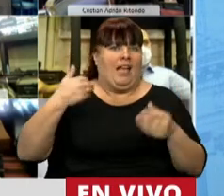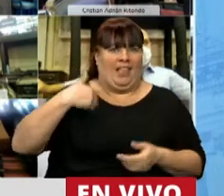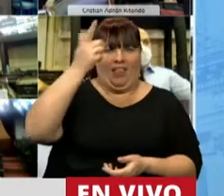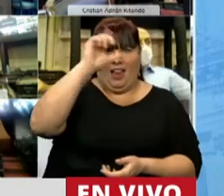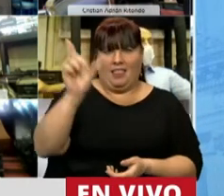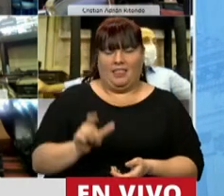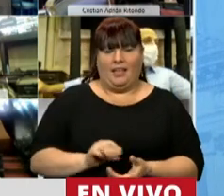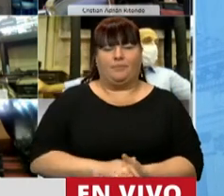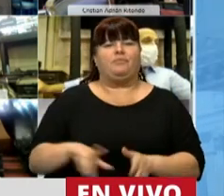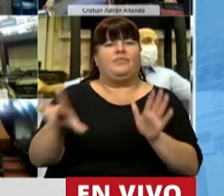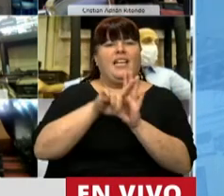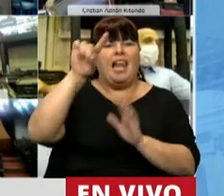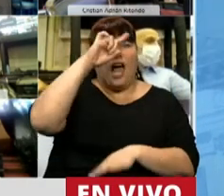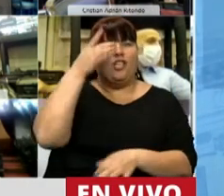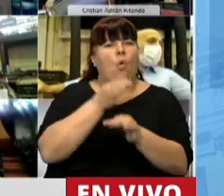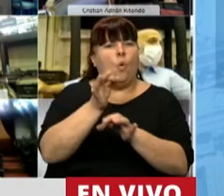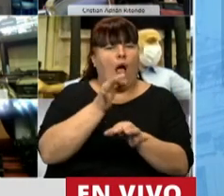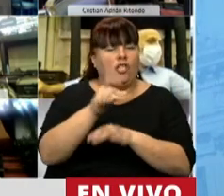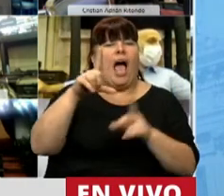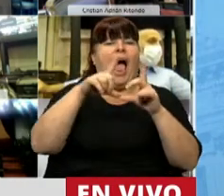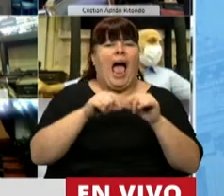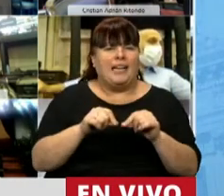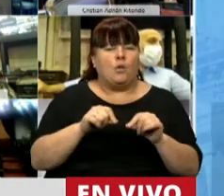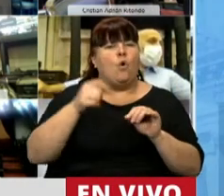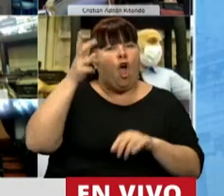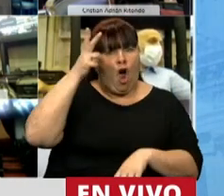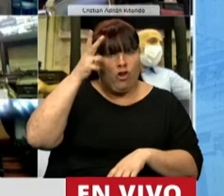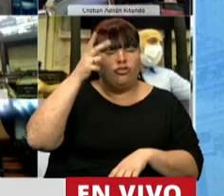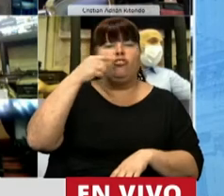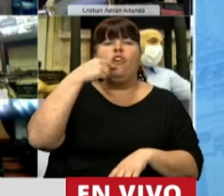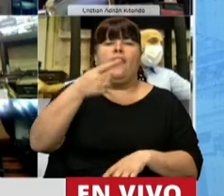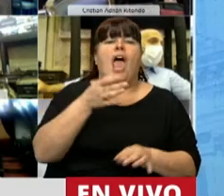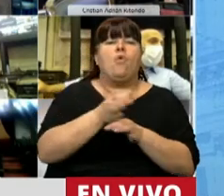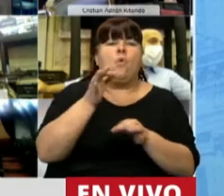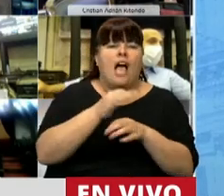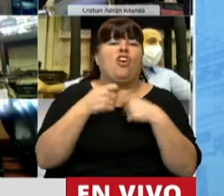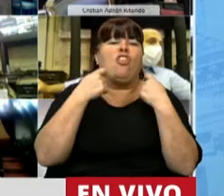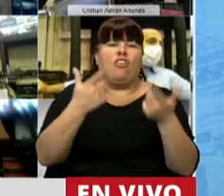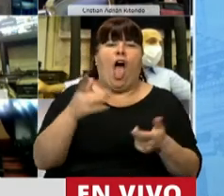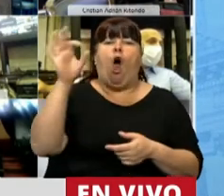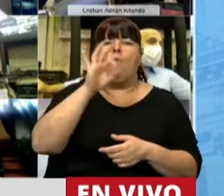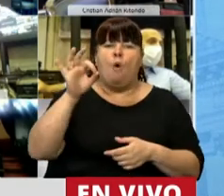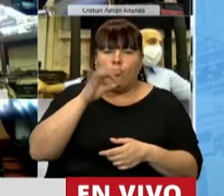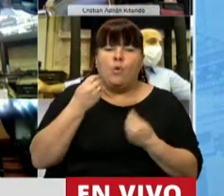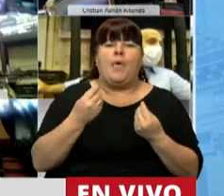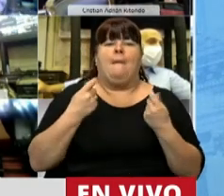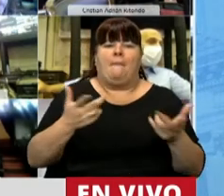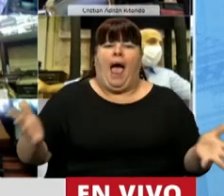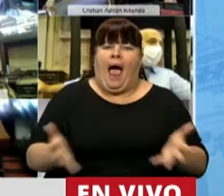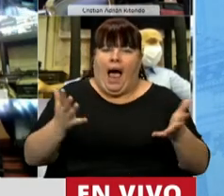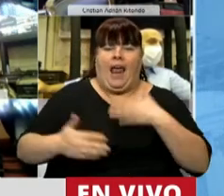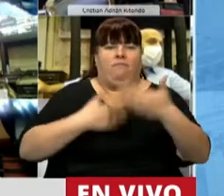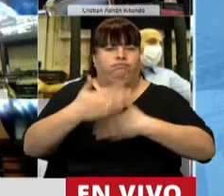país. La Ley Nacional de Educación, en su artículo 8, dice que la educación brindará las oportunidades necesarias para